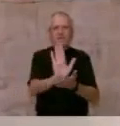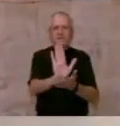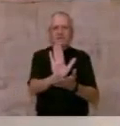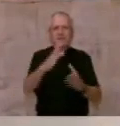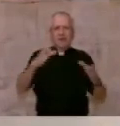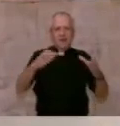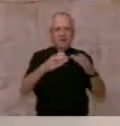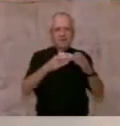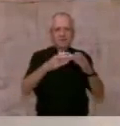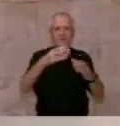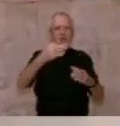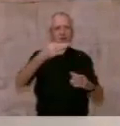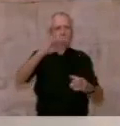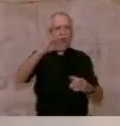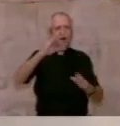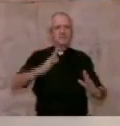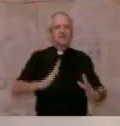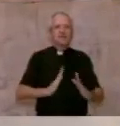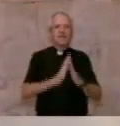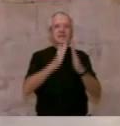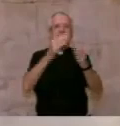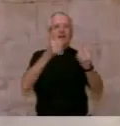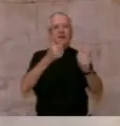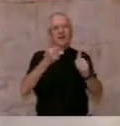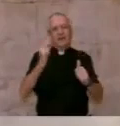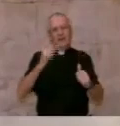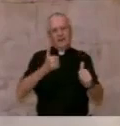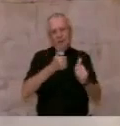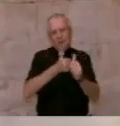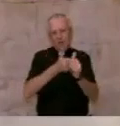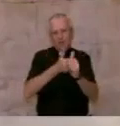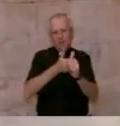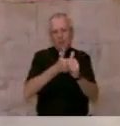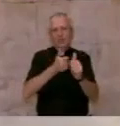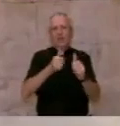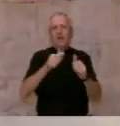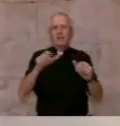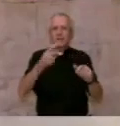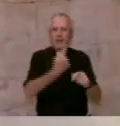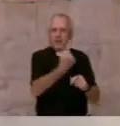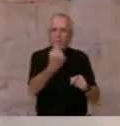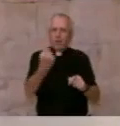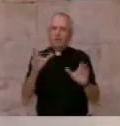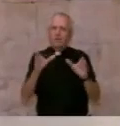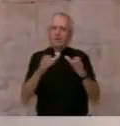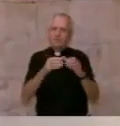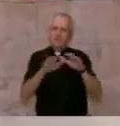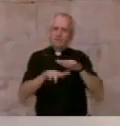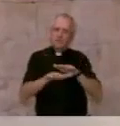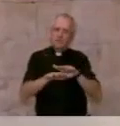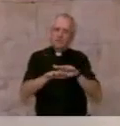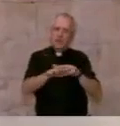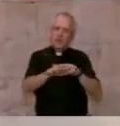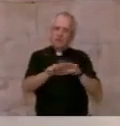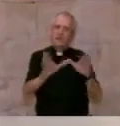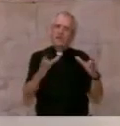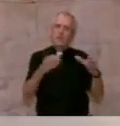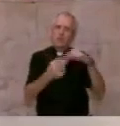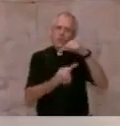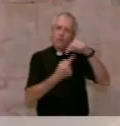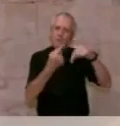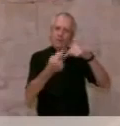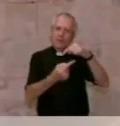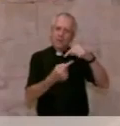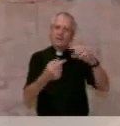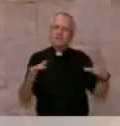una santa católica y apostólica. En cada una de las iglesias que fan camí para aquest món. Haz que tu familia